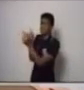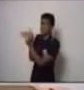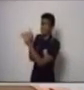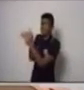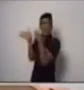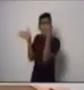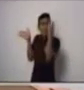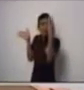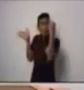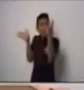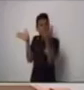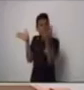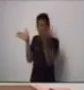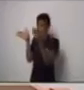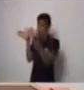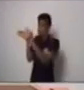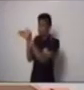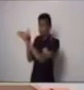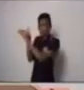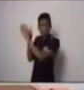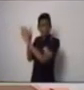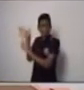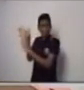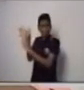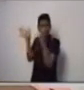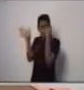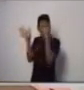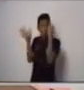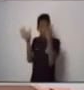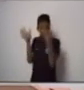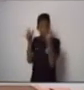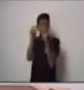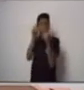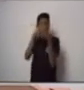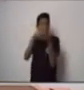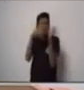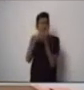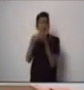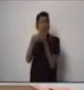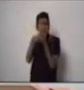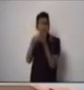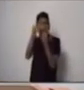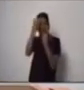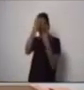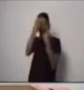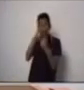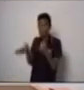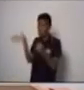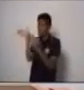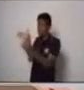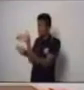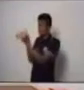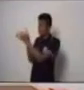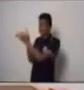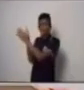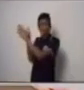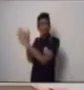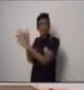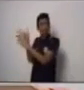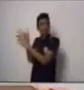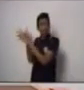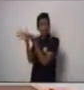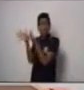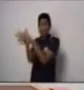y colocamos adentro el significado en este caso el salta